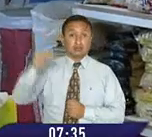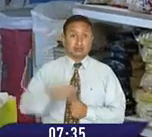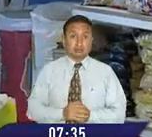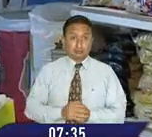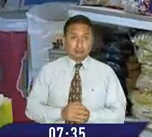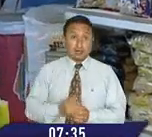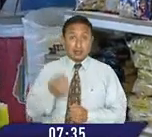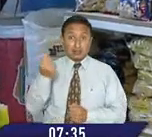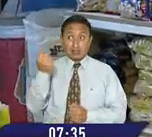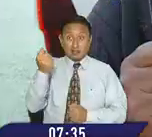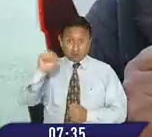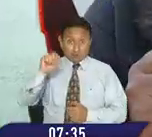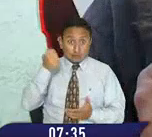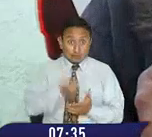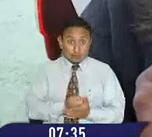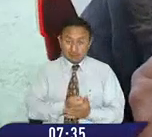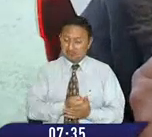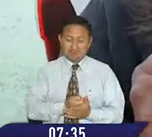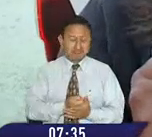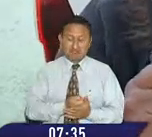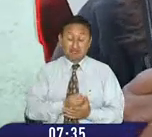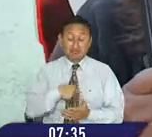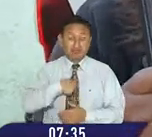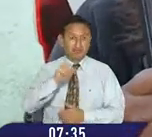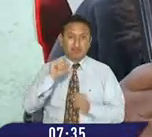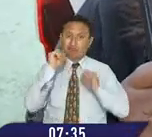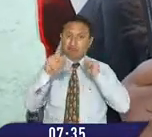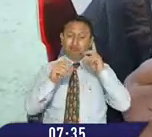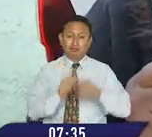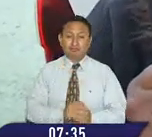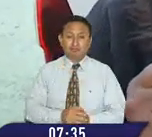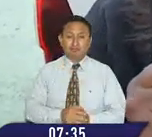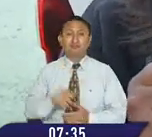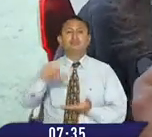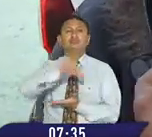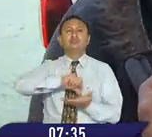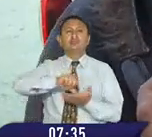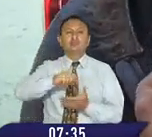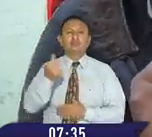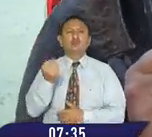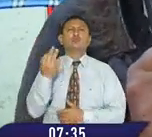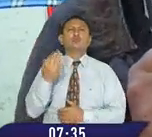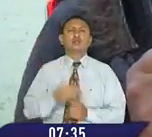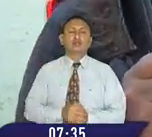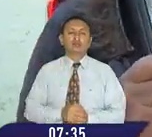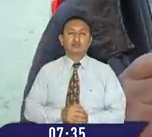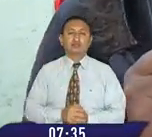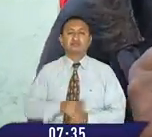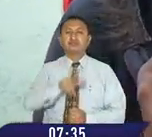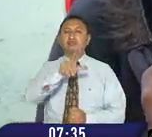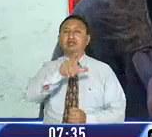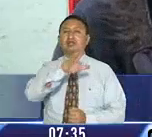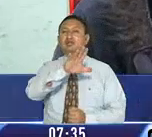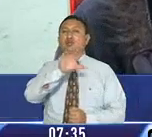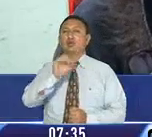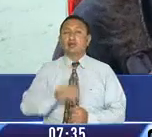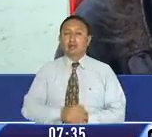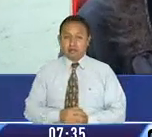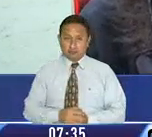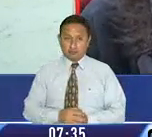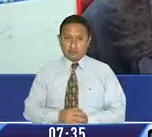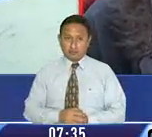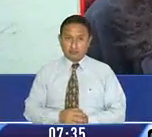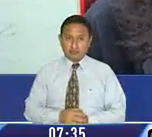dinero que alcance, dicen. El aceite está súper carísimo. ¿Cuánto le costó el aceite? Ese está $3.50, $3.70 el de frasco. Los de